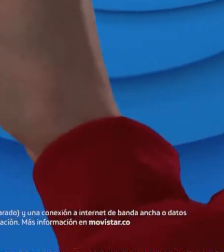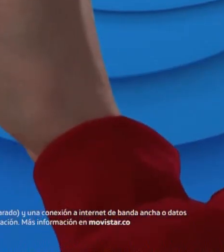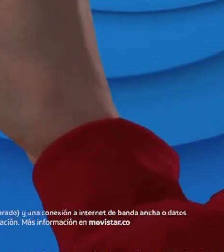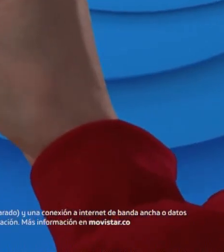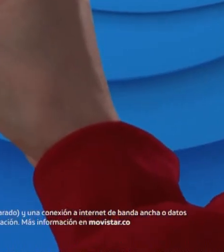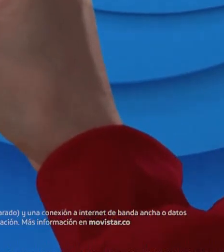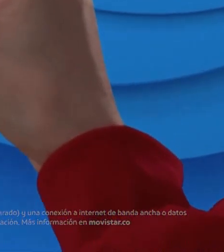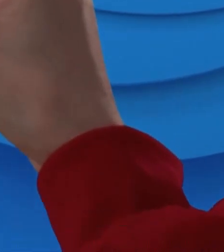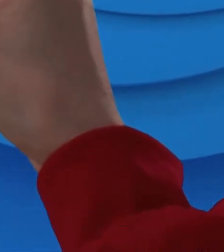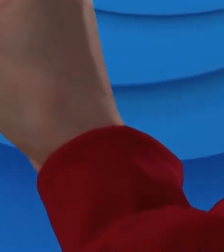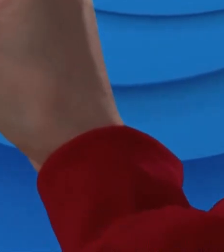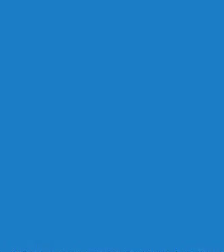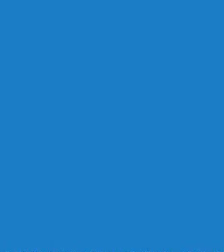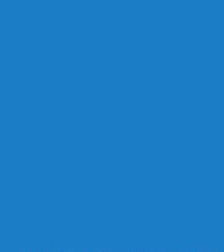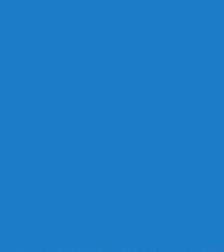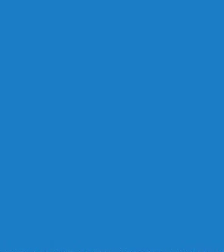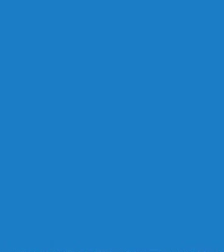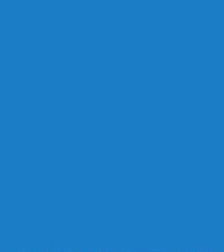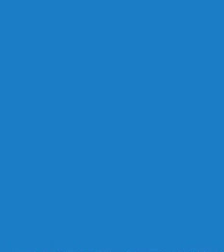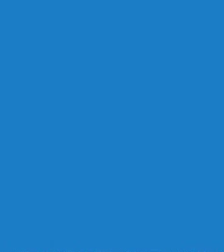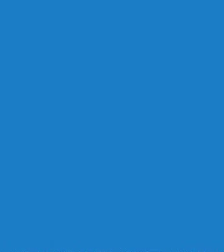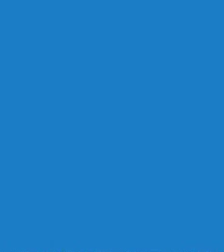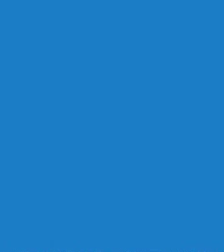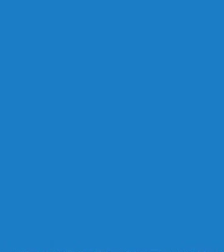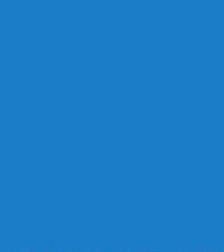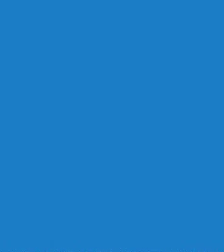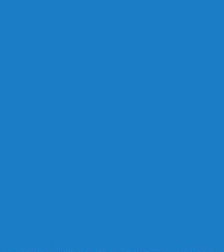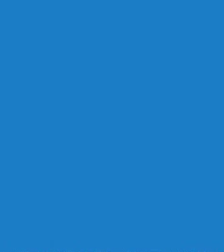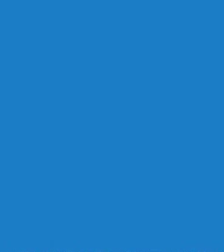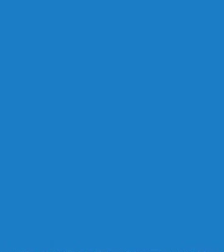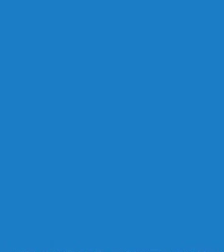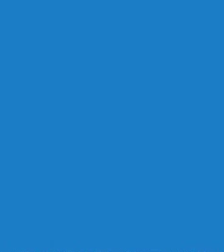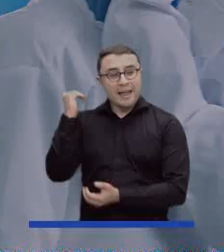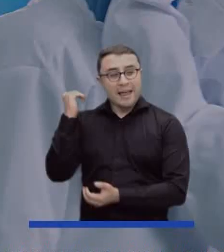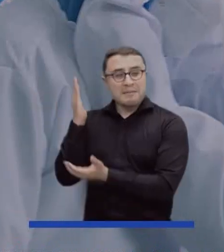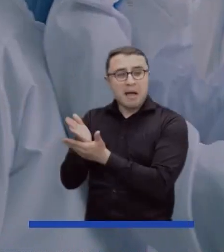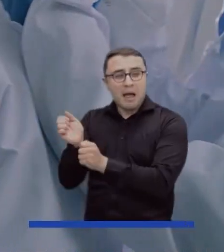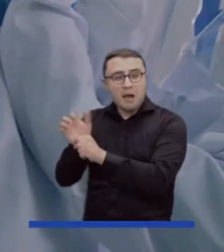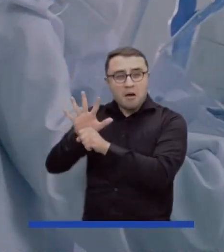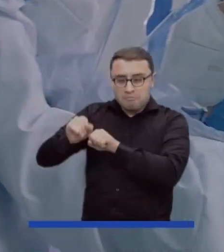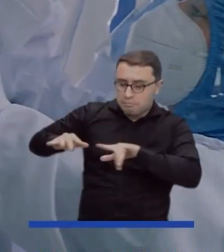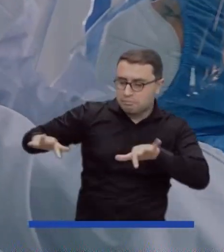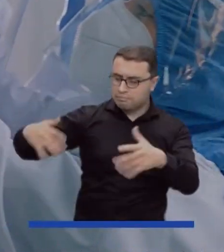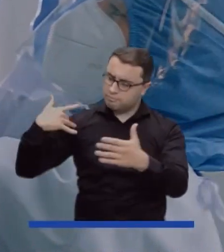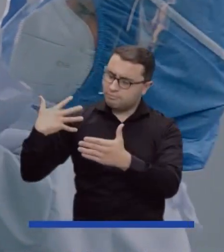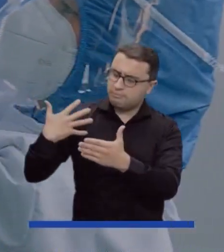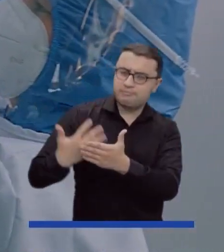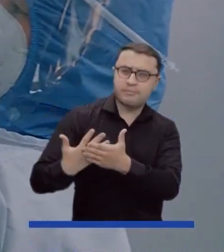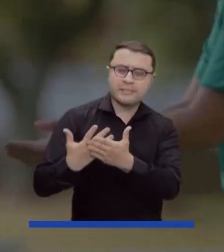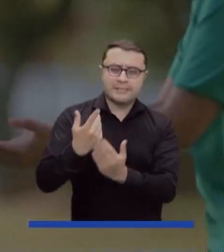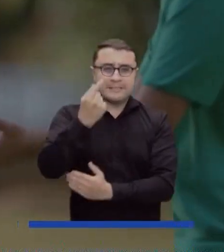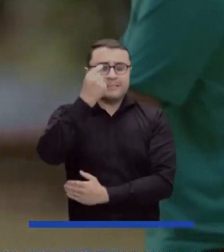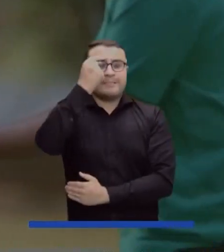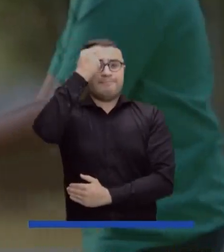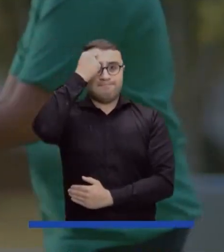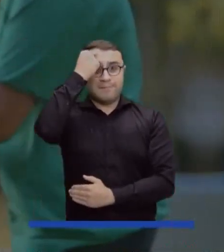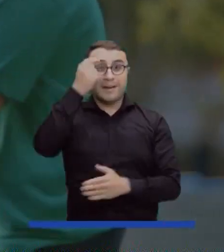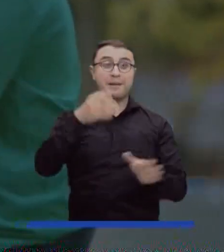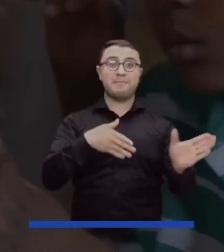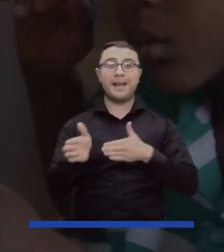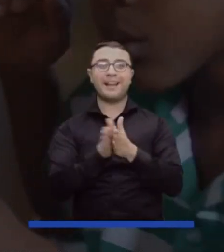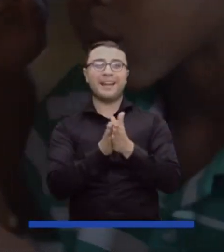709 y recibe Netflix incluido. Nadie te da más que Movistar. Es tu tiempo. Por todo lo que nos hemos